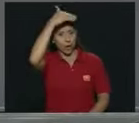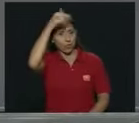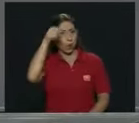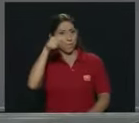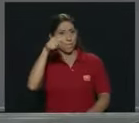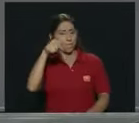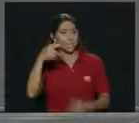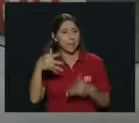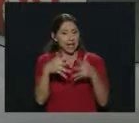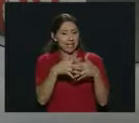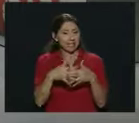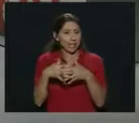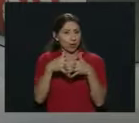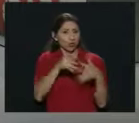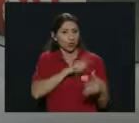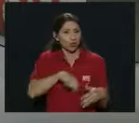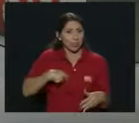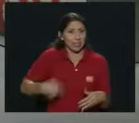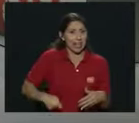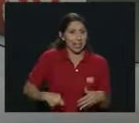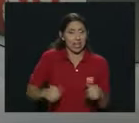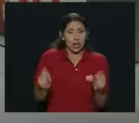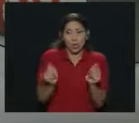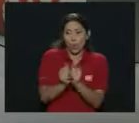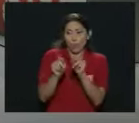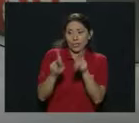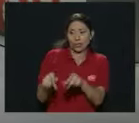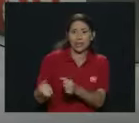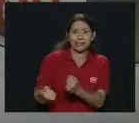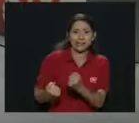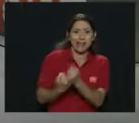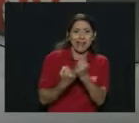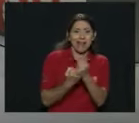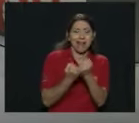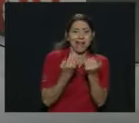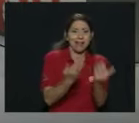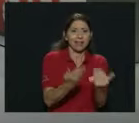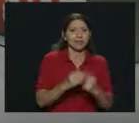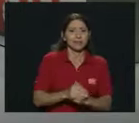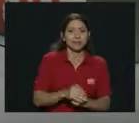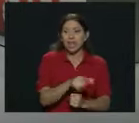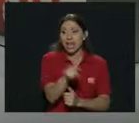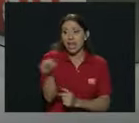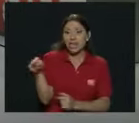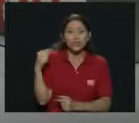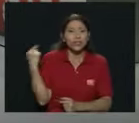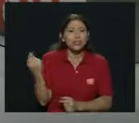Estados Unidos acuerpado por un grupo muy importante de población para quienes siempre el tema